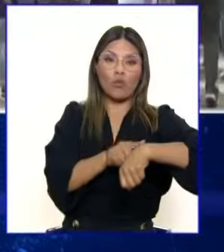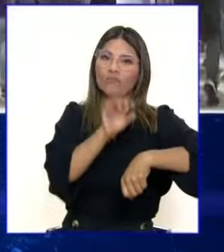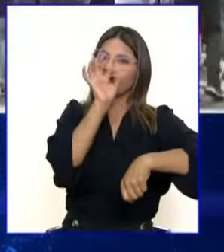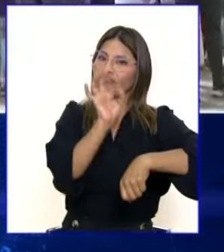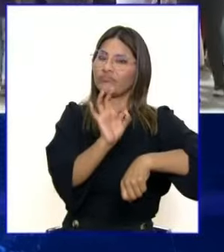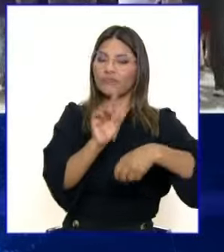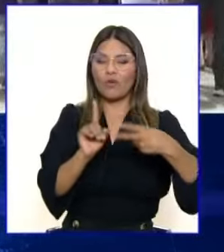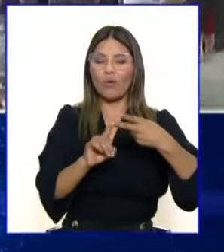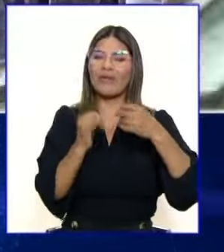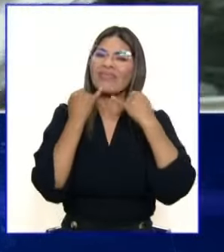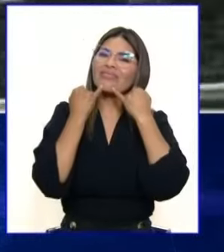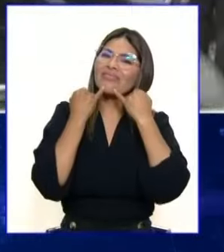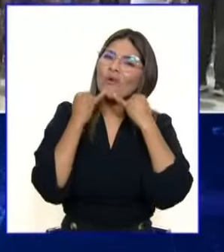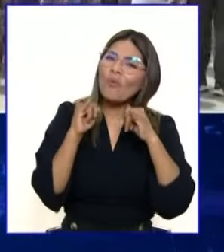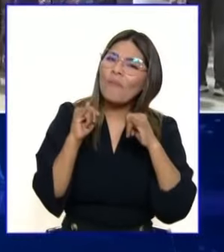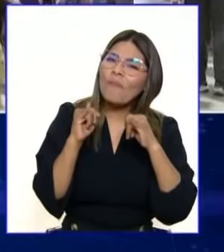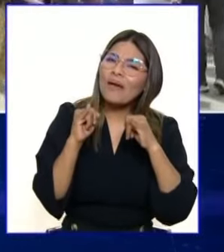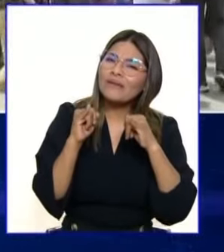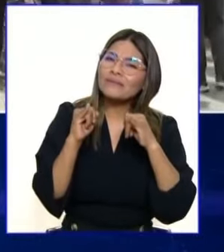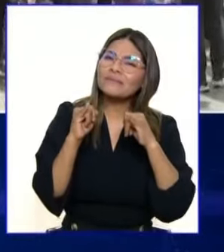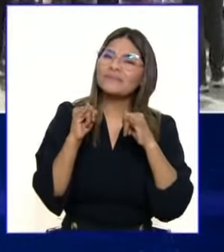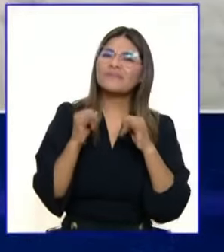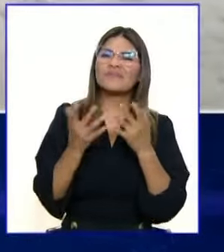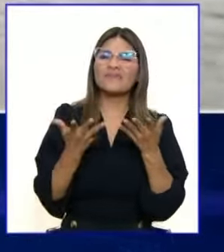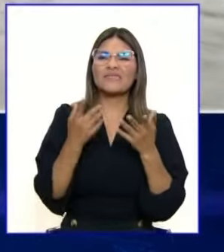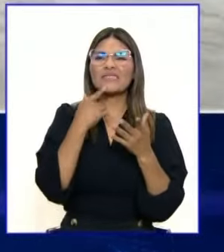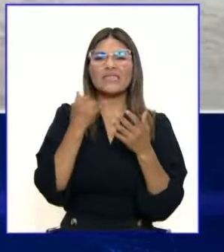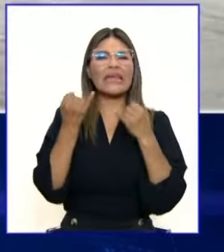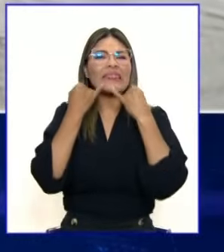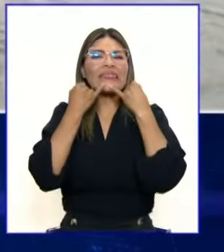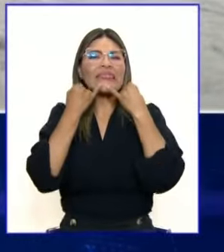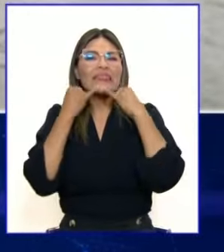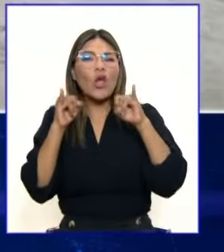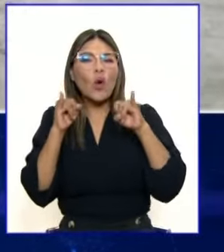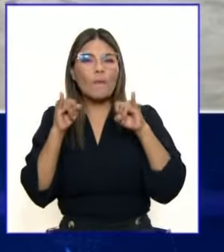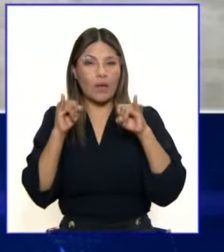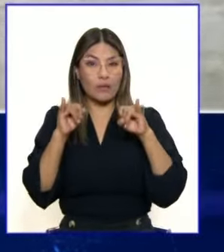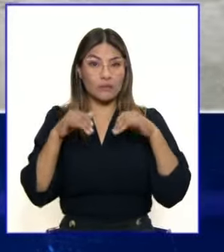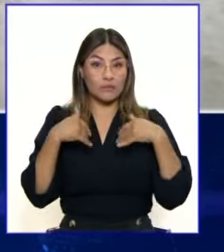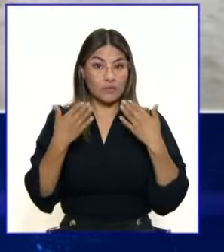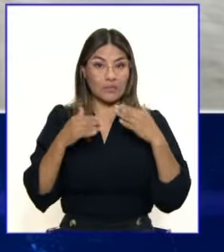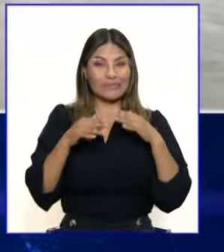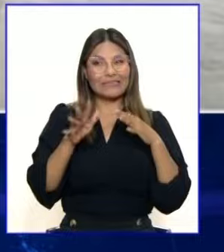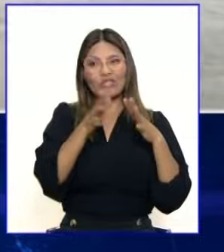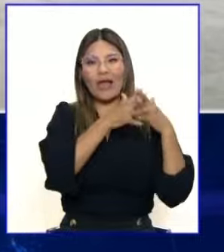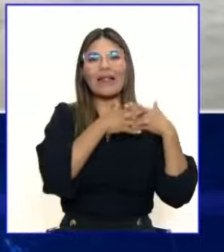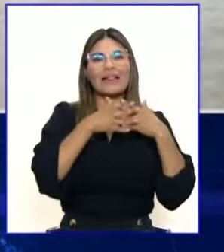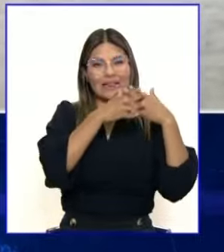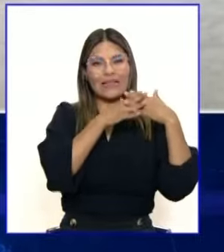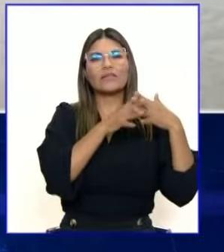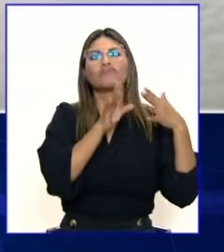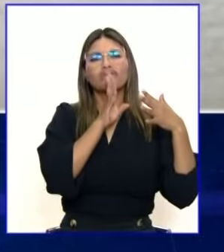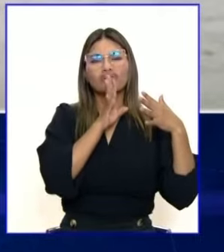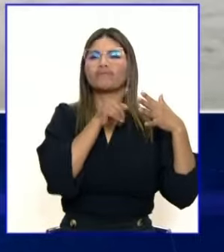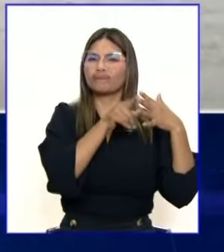Sí. A veces se utiliza como y idioma neutro, el inglés, sí, ¿no? Pero qué importante es